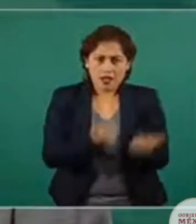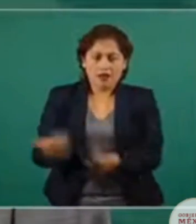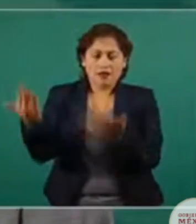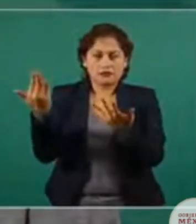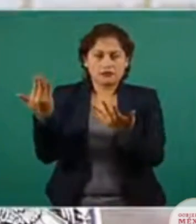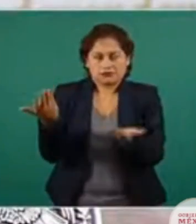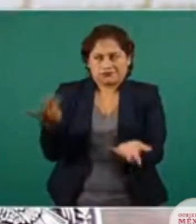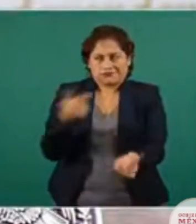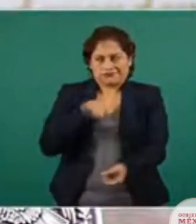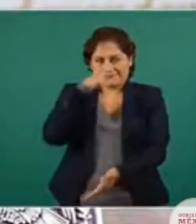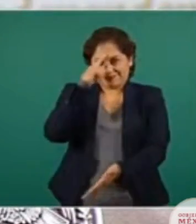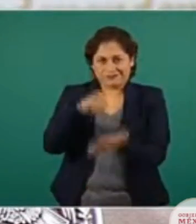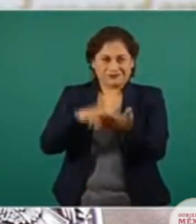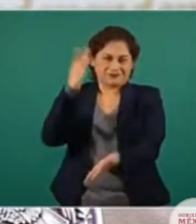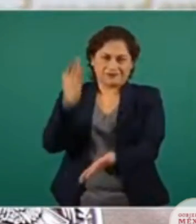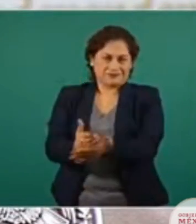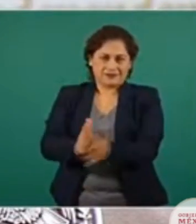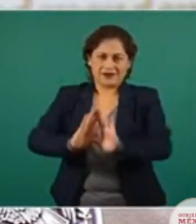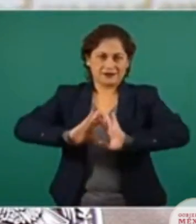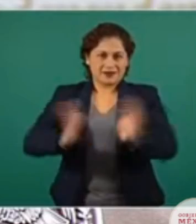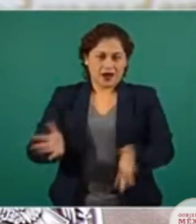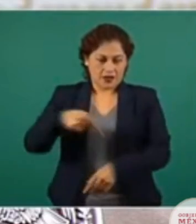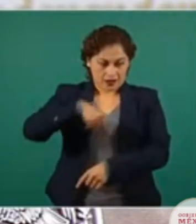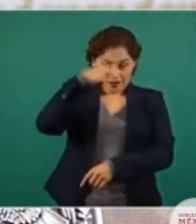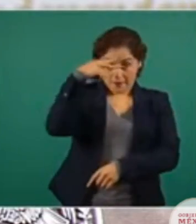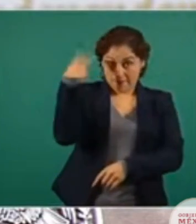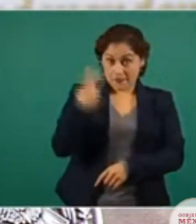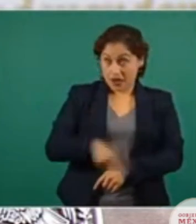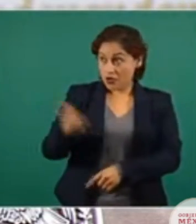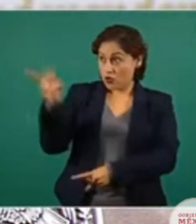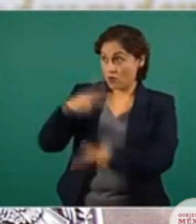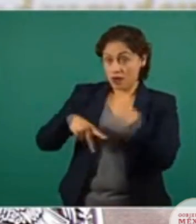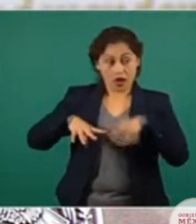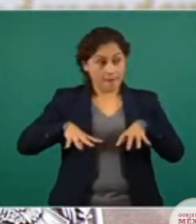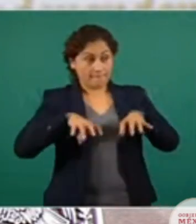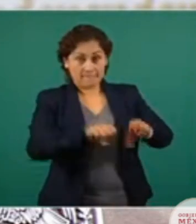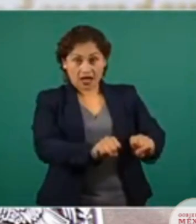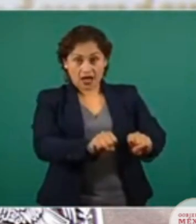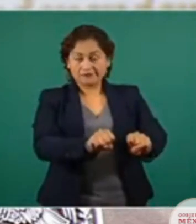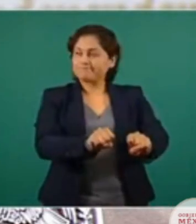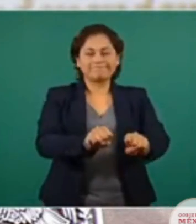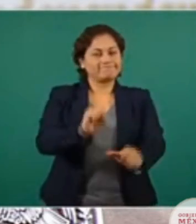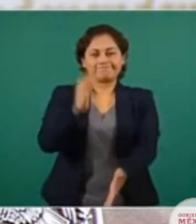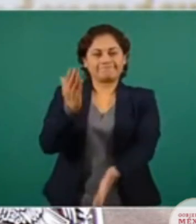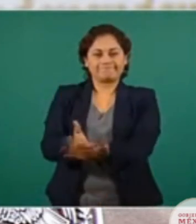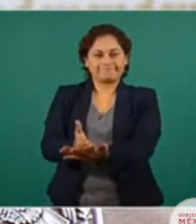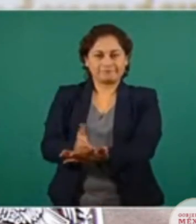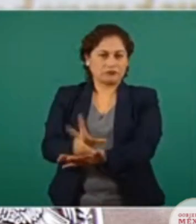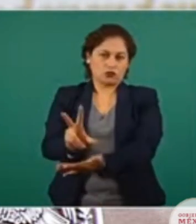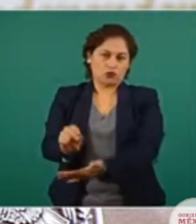que México era tierra de conquista. Eso ya no se va a